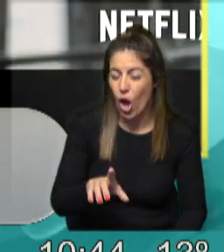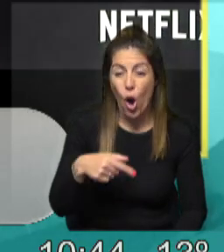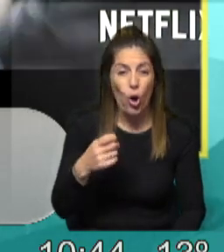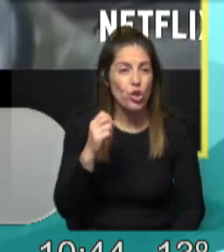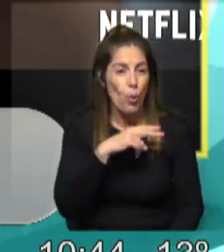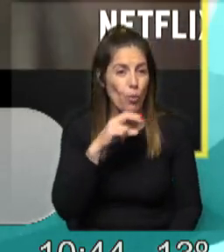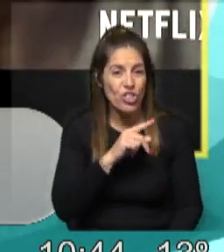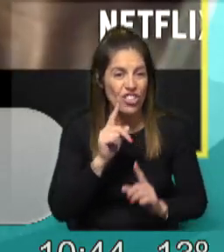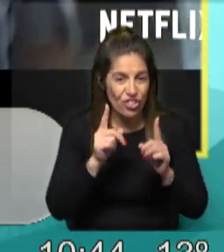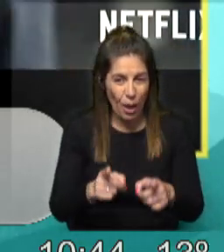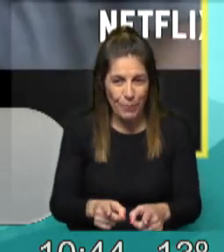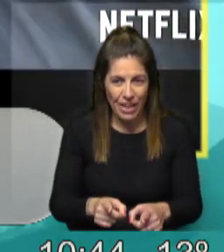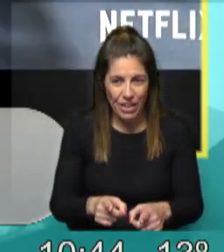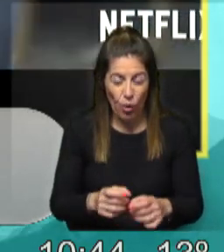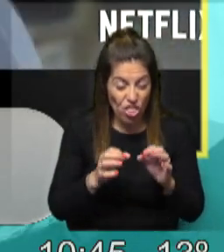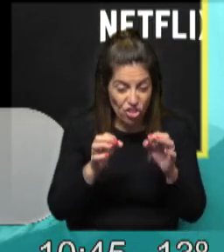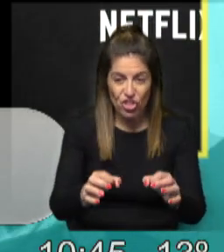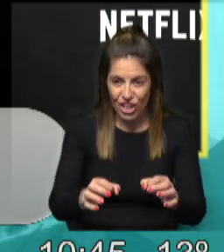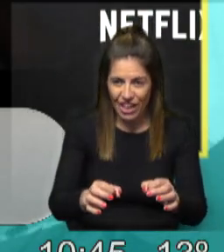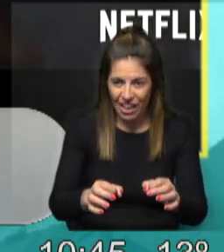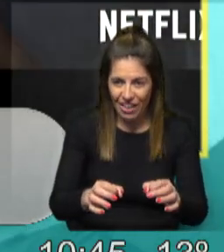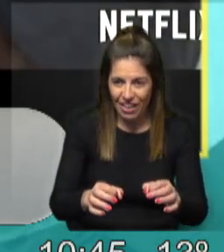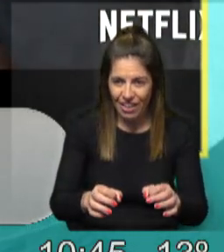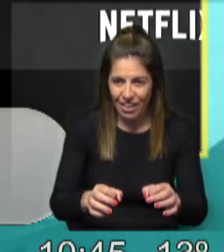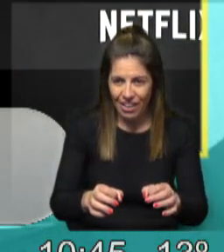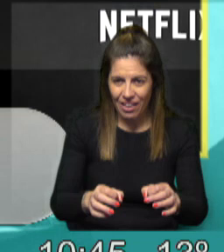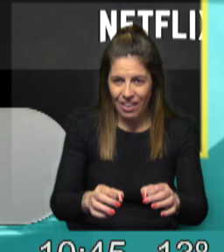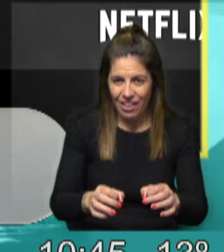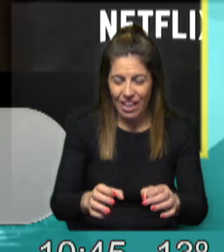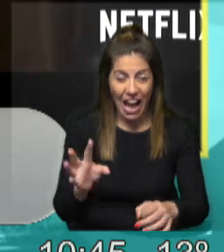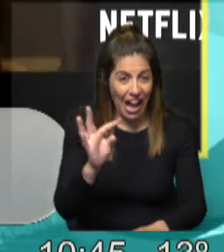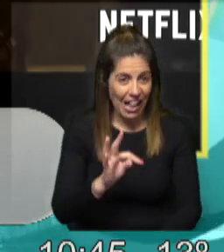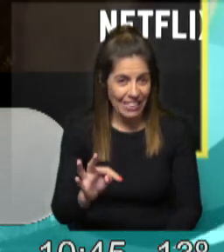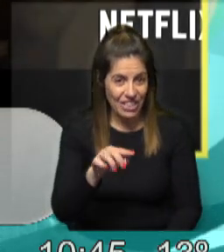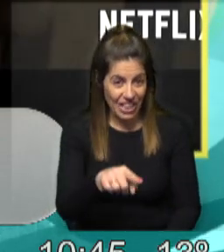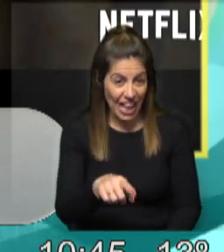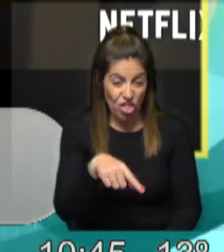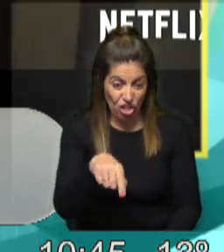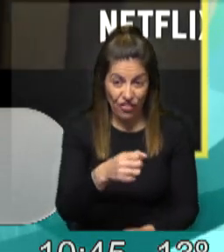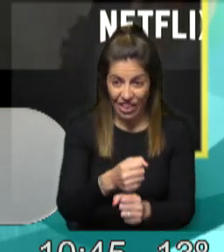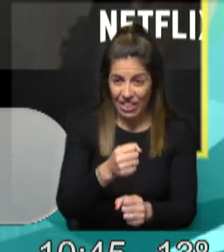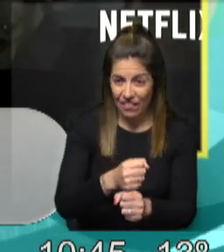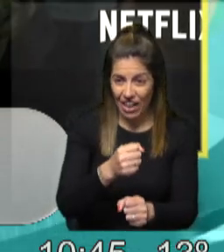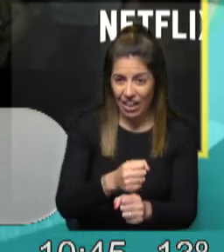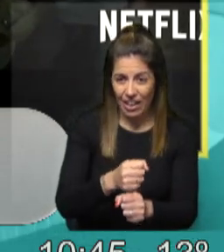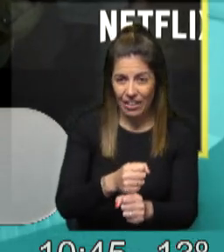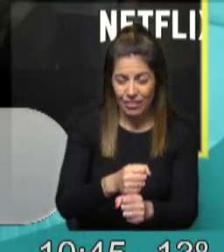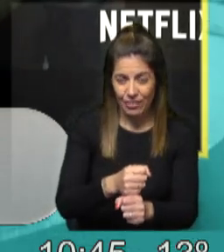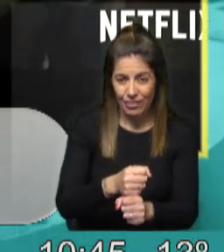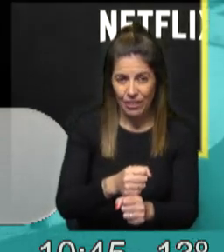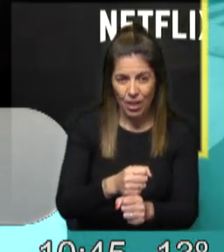muchachos junto con él, y cuando llegan efectivamente al taller donde va a trabajar, entre comillas, va de